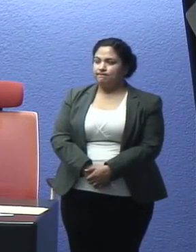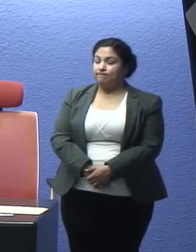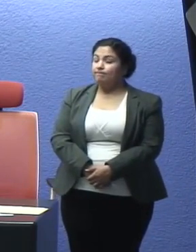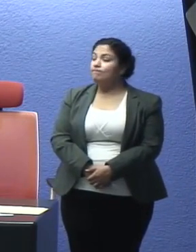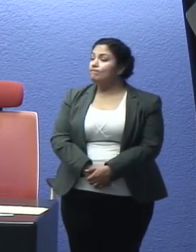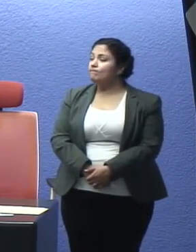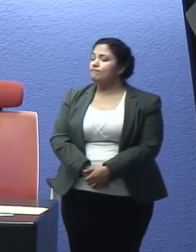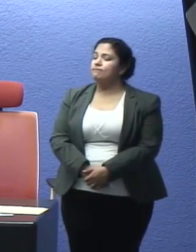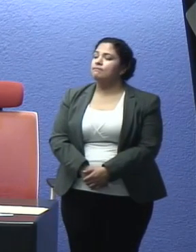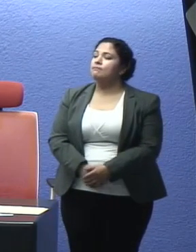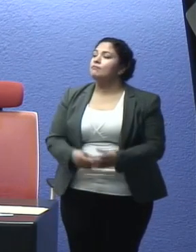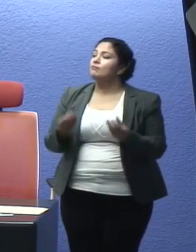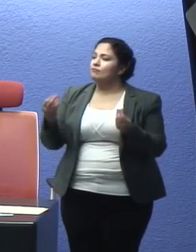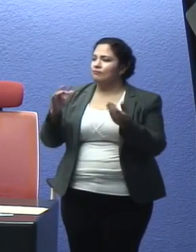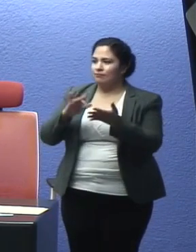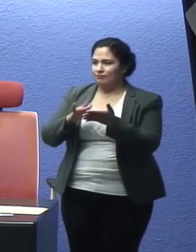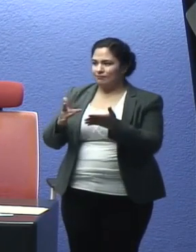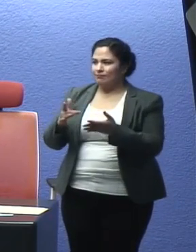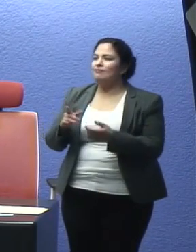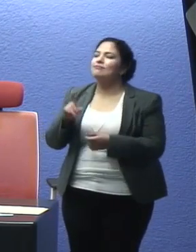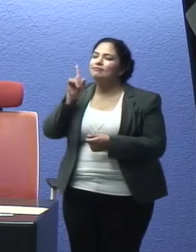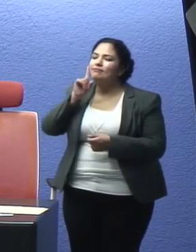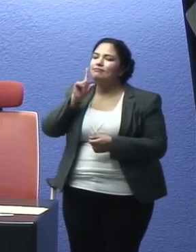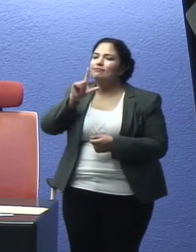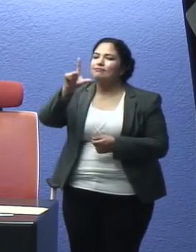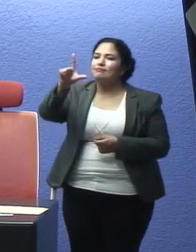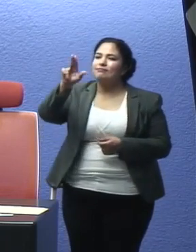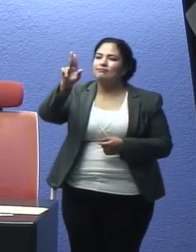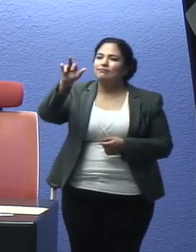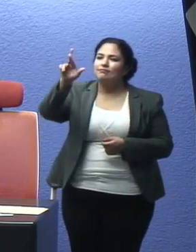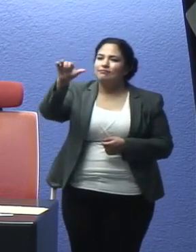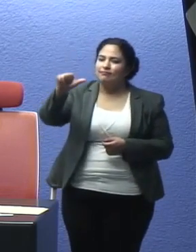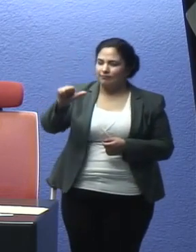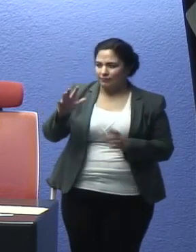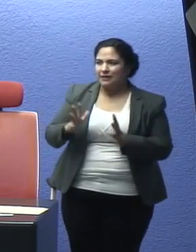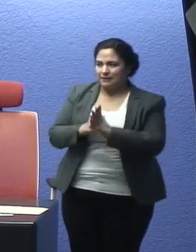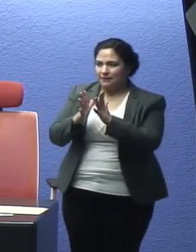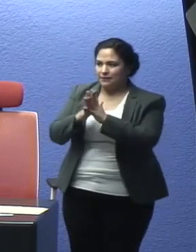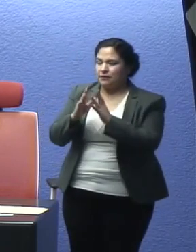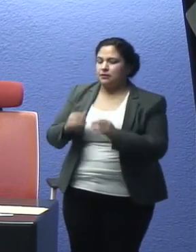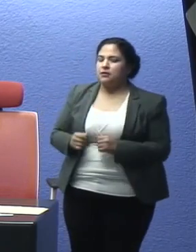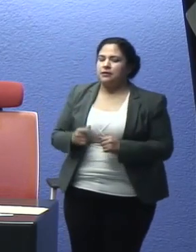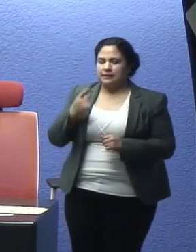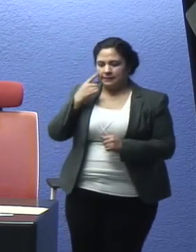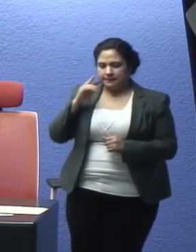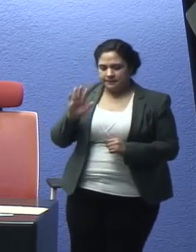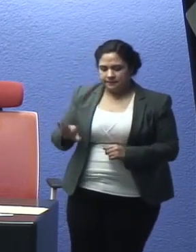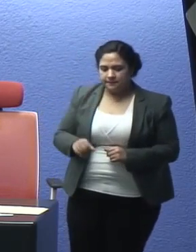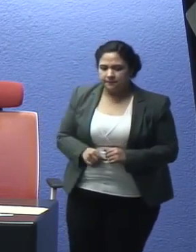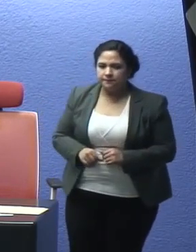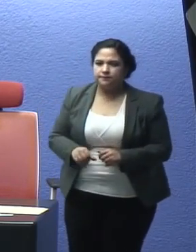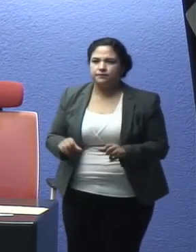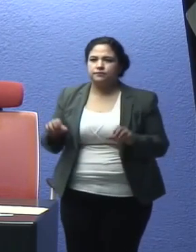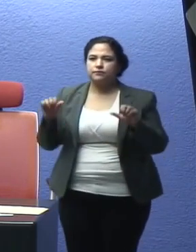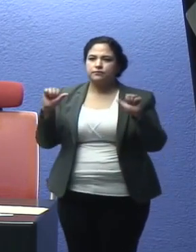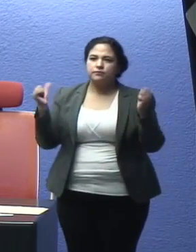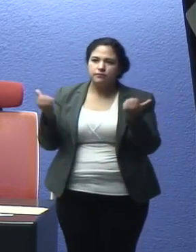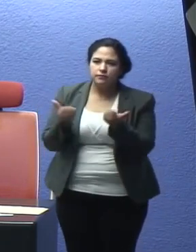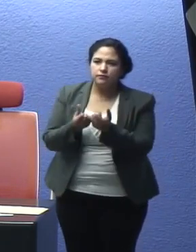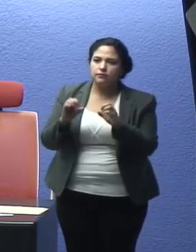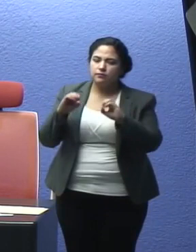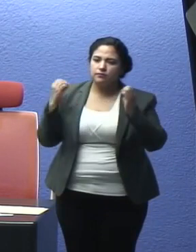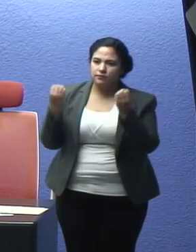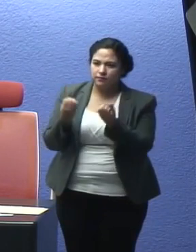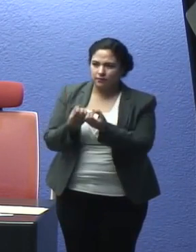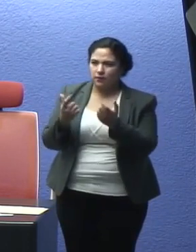Muchas gracias, Laura, por tu participación. Mira, de las organizaciones y de los grupos quisiera reservarme tal vez esa